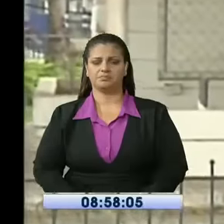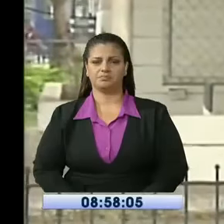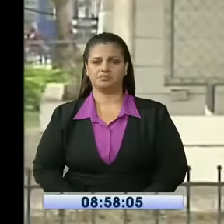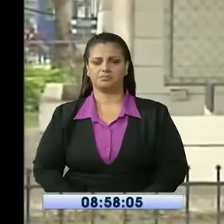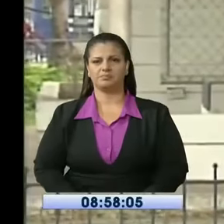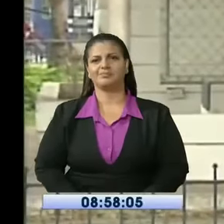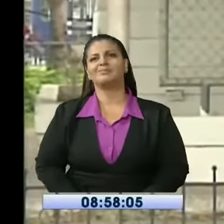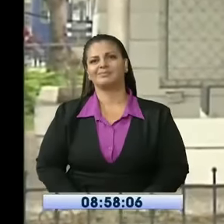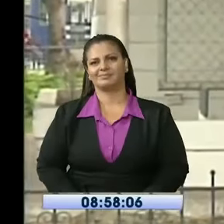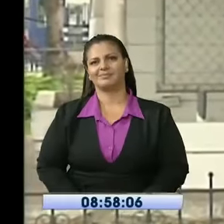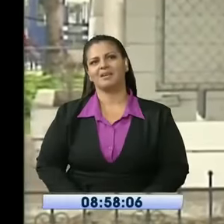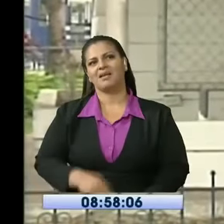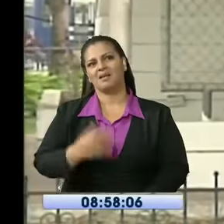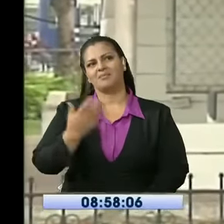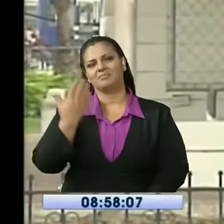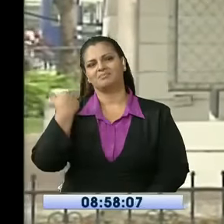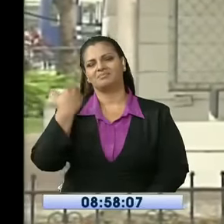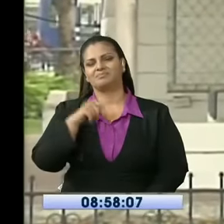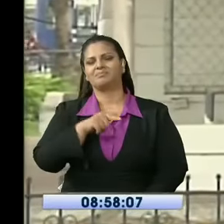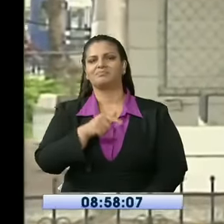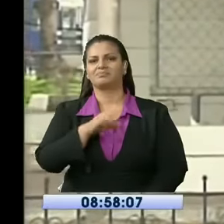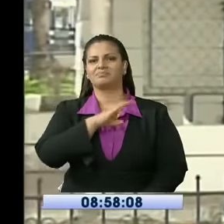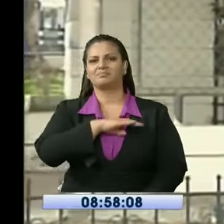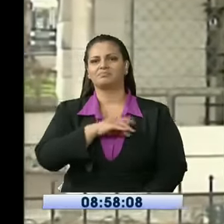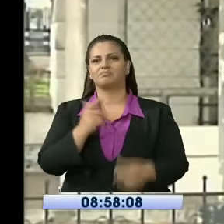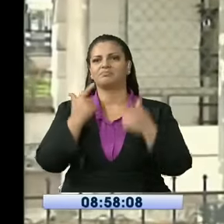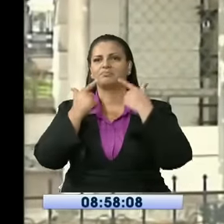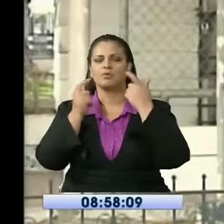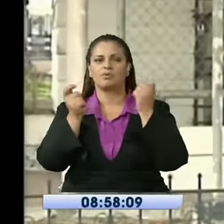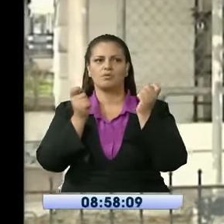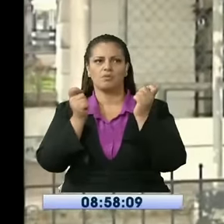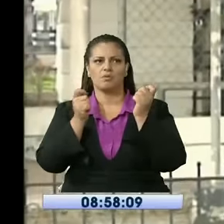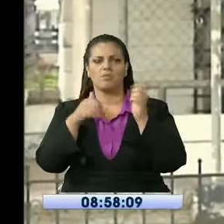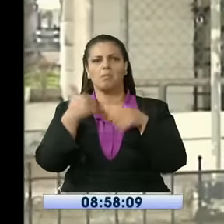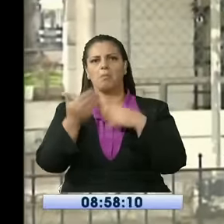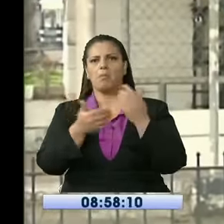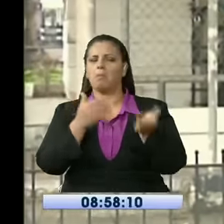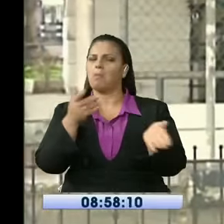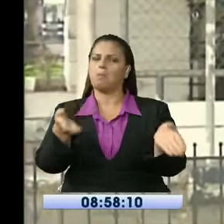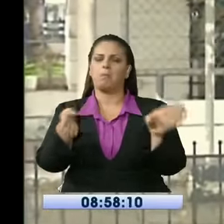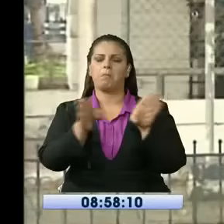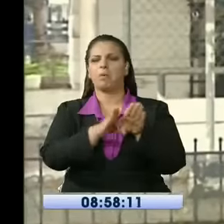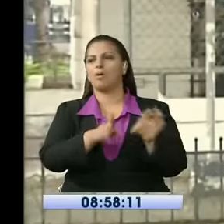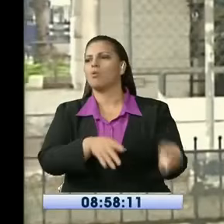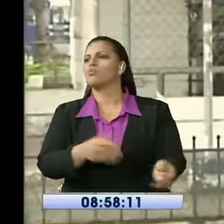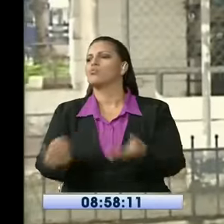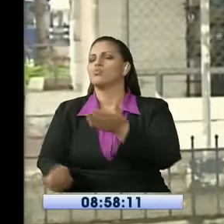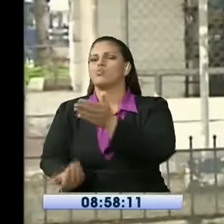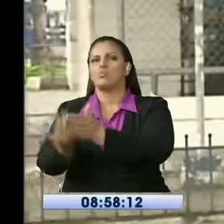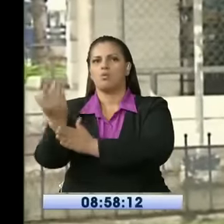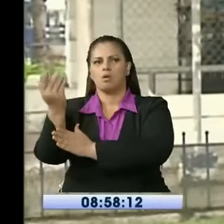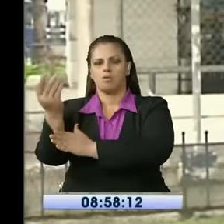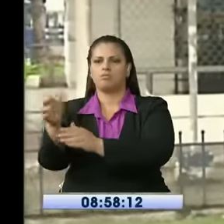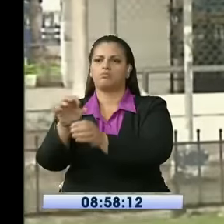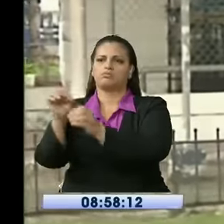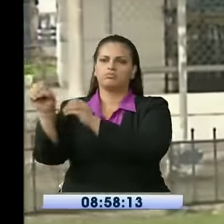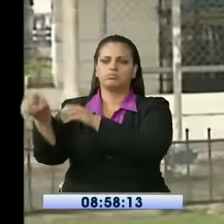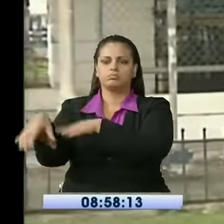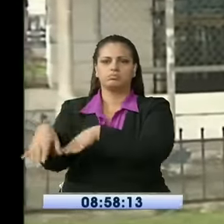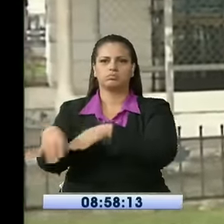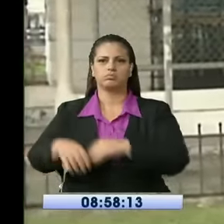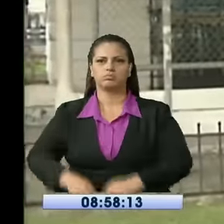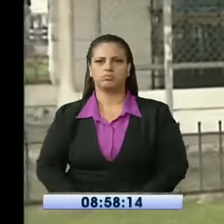una nueva oficina para el circuito Victoria. Y desocuparon este que estaba ubicado dentro del Parque La Victoria. Pero ¿qué es lo que